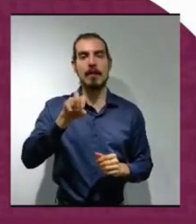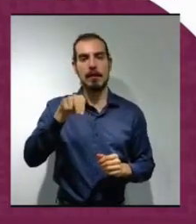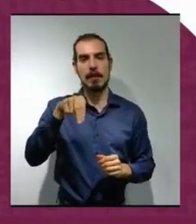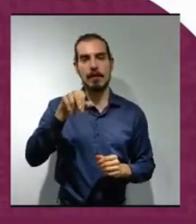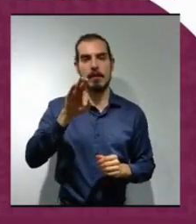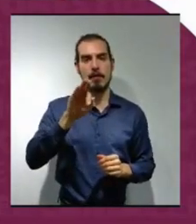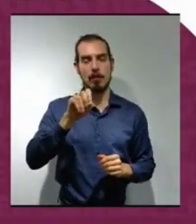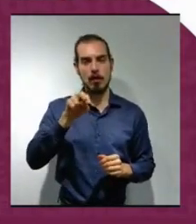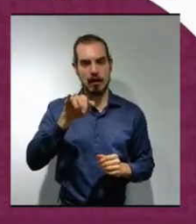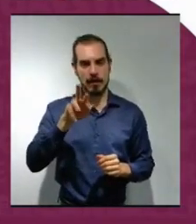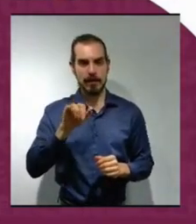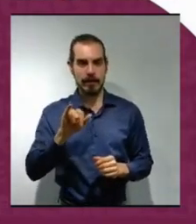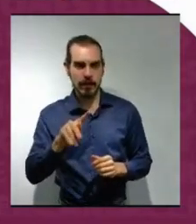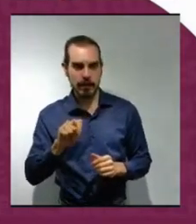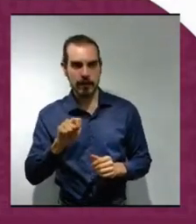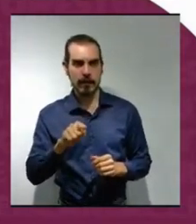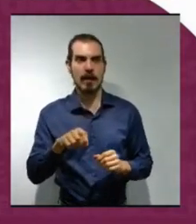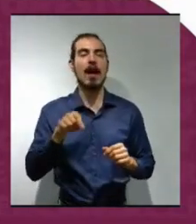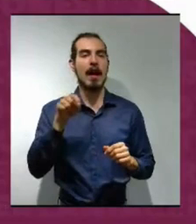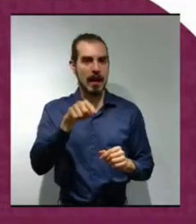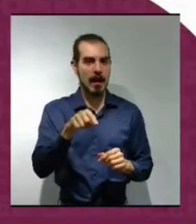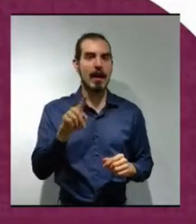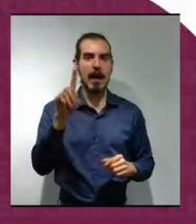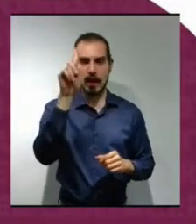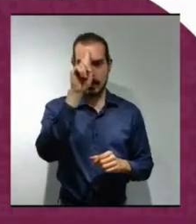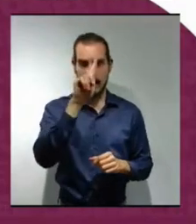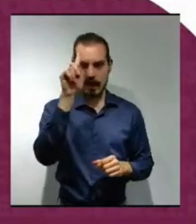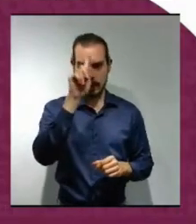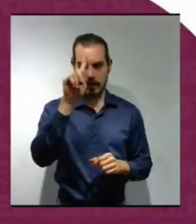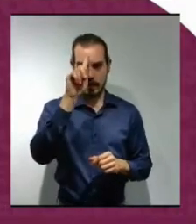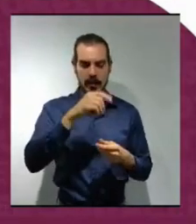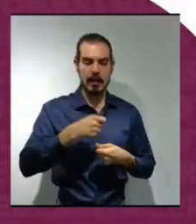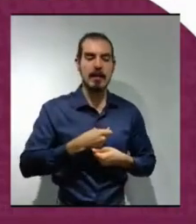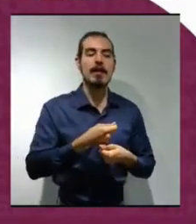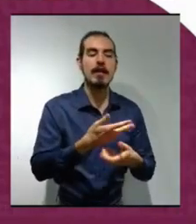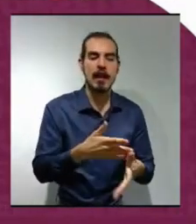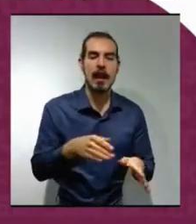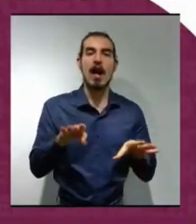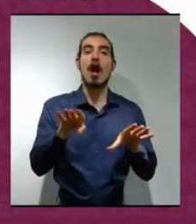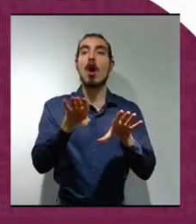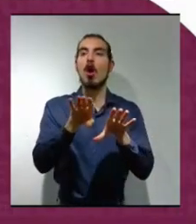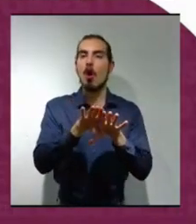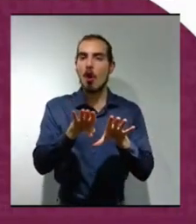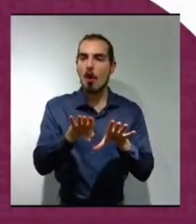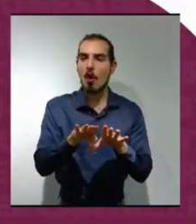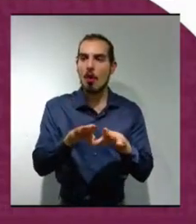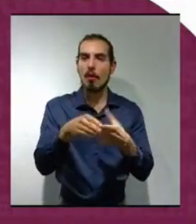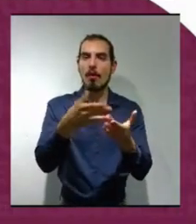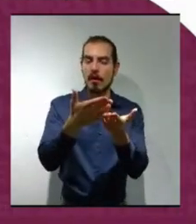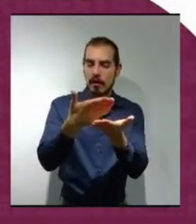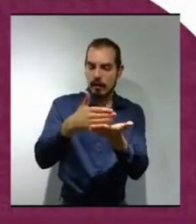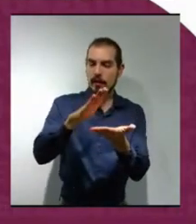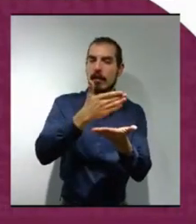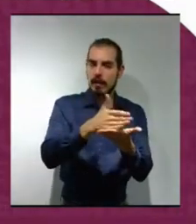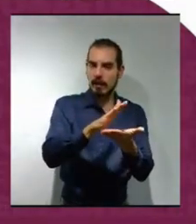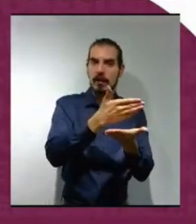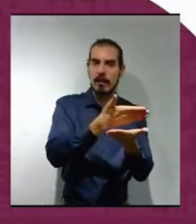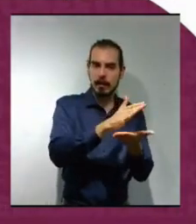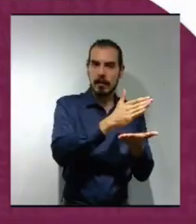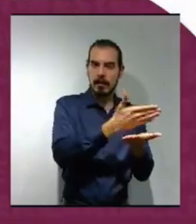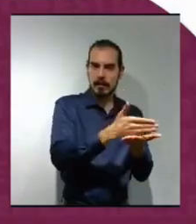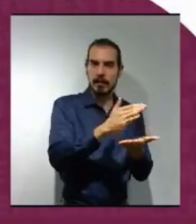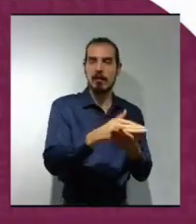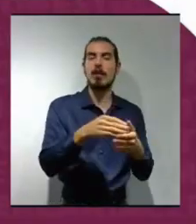nos estarán asesorando de lo que viene siendo la otorgación de los créditos mediante Infonavit para la adquisición